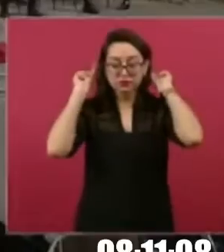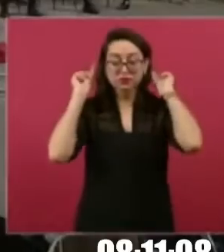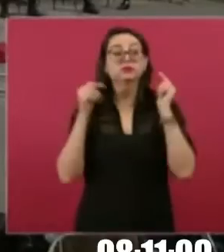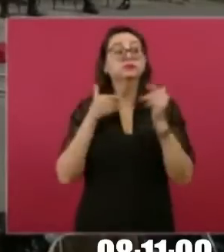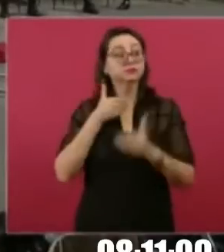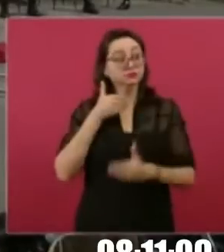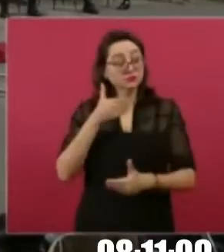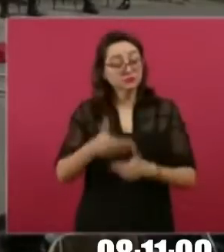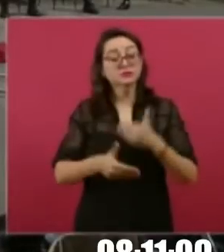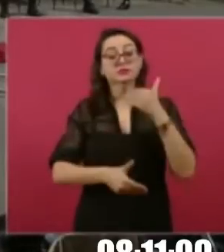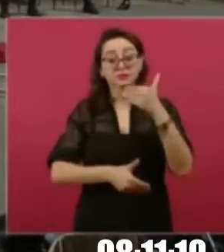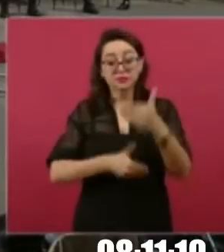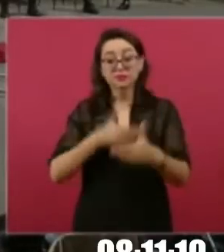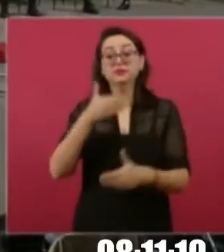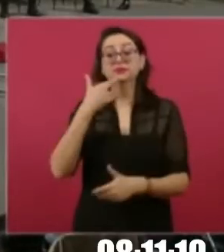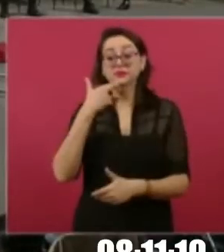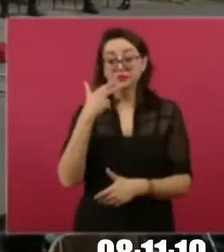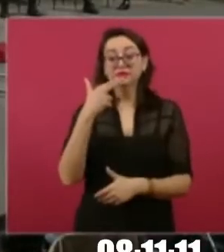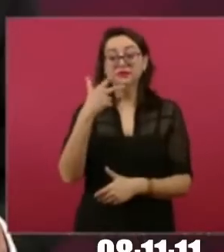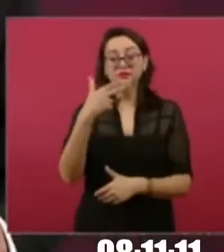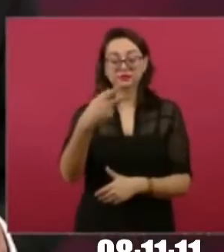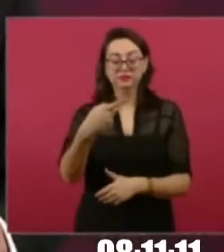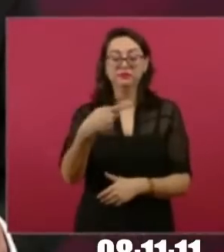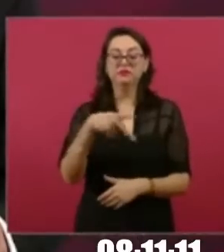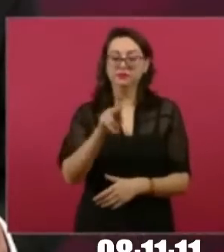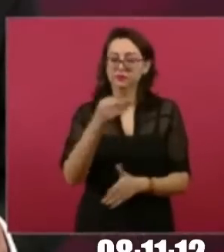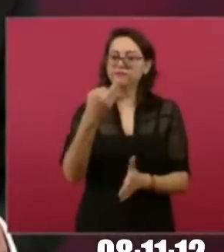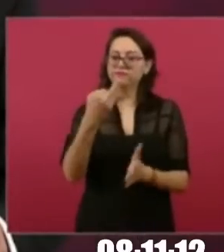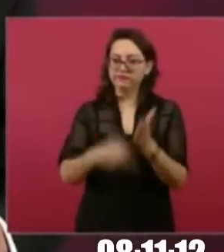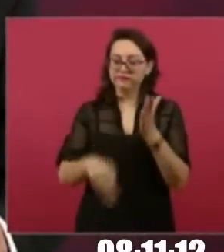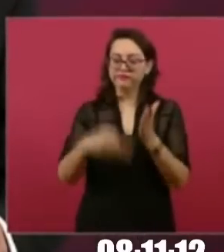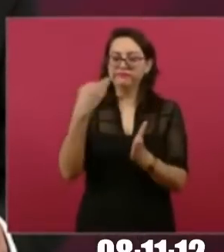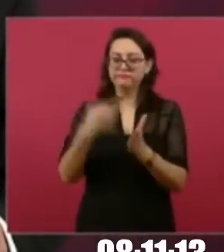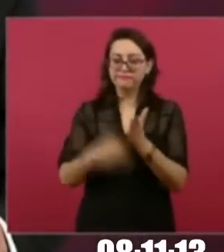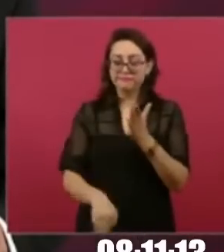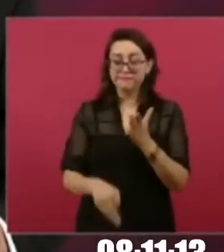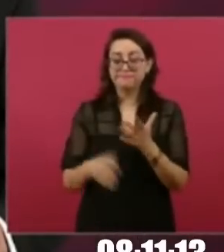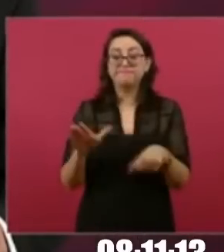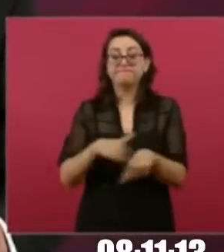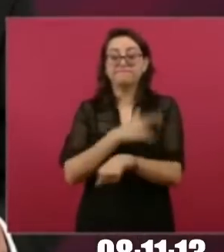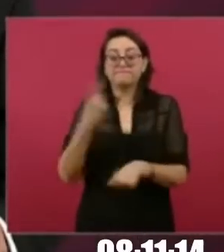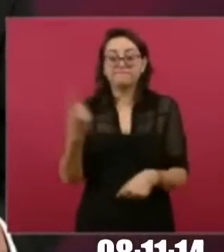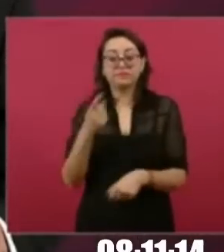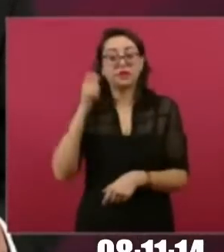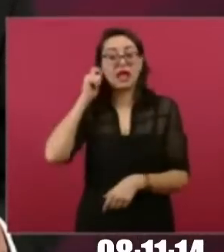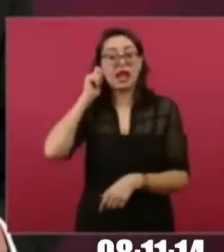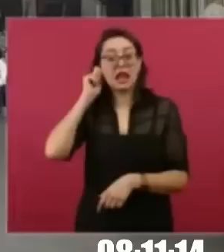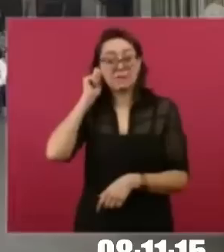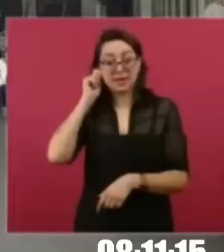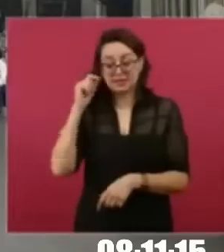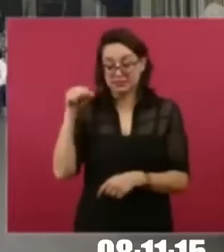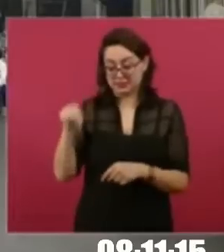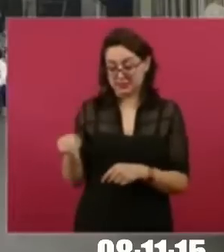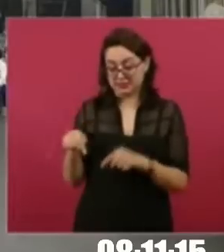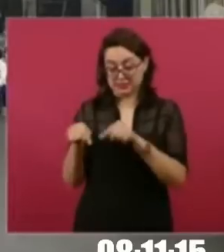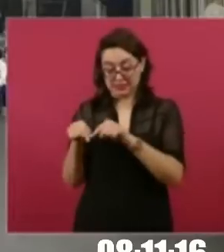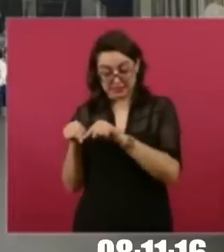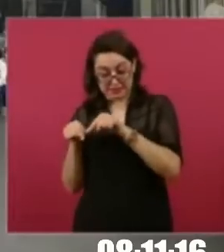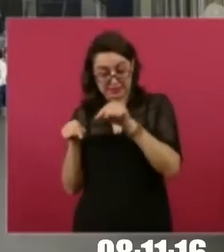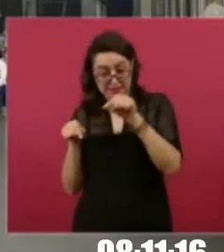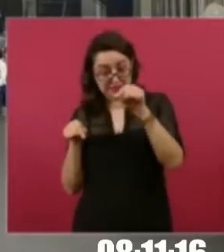significativo sin embargo tenemos comunidades a 14 horas de la paz Bahía tortugas Asunción